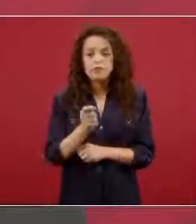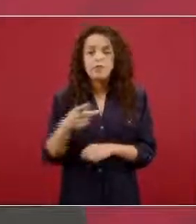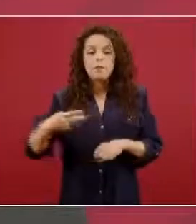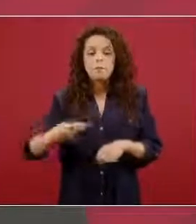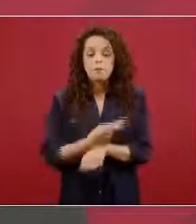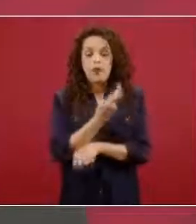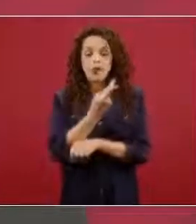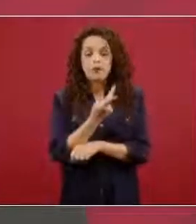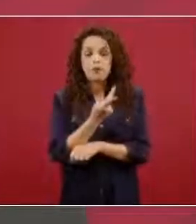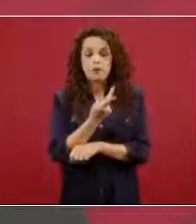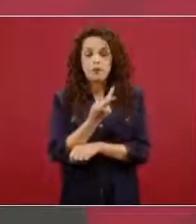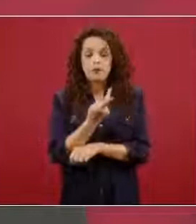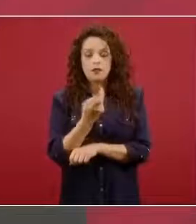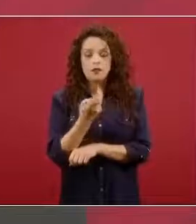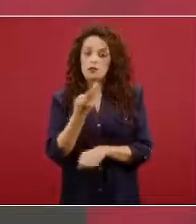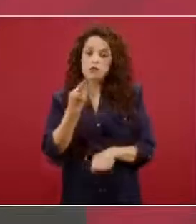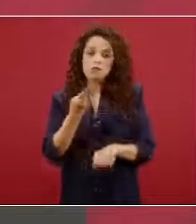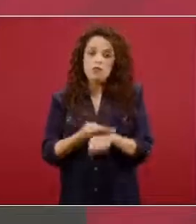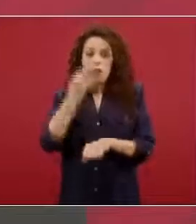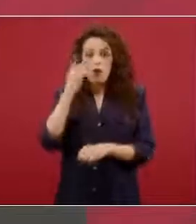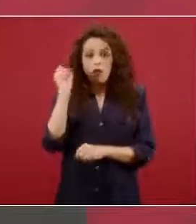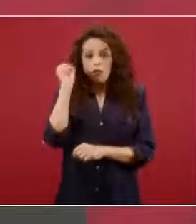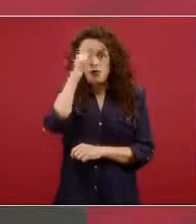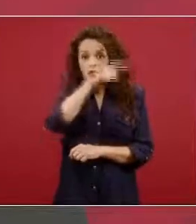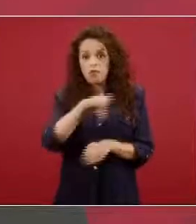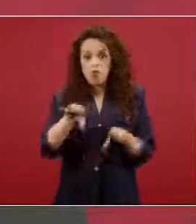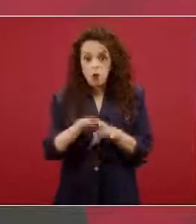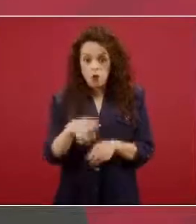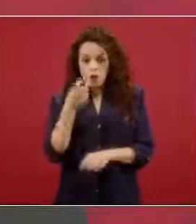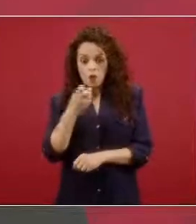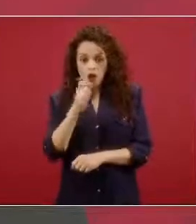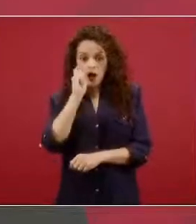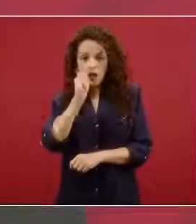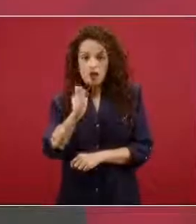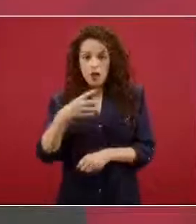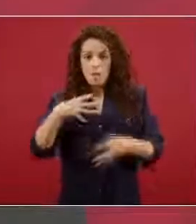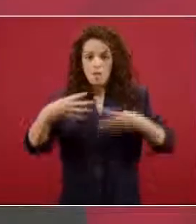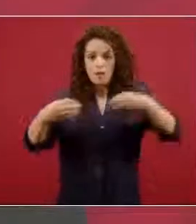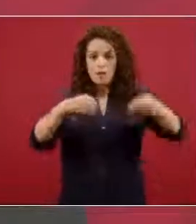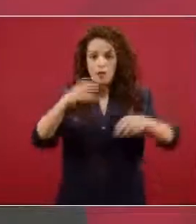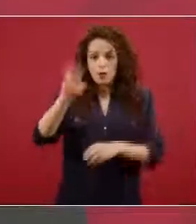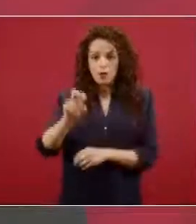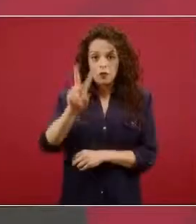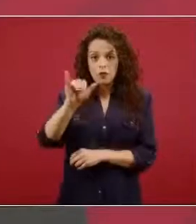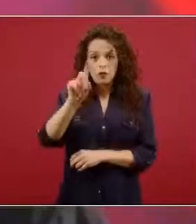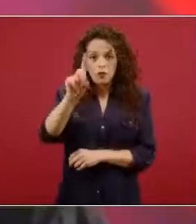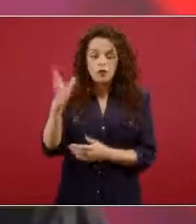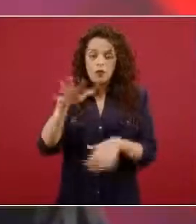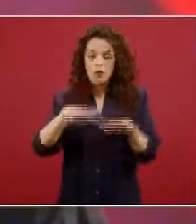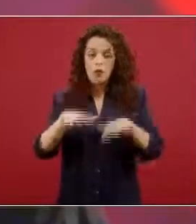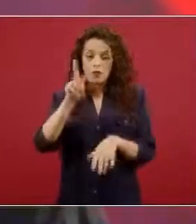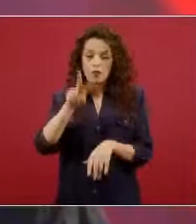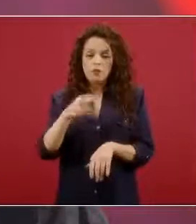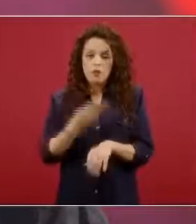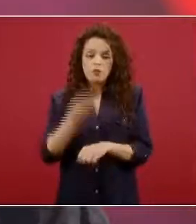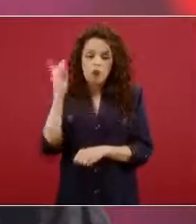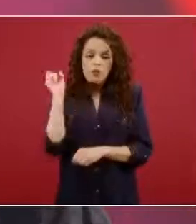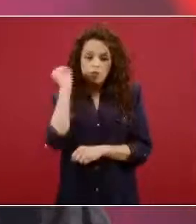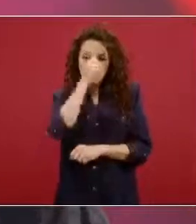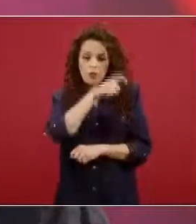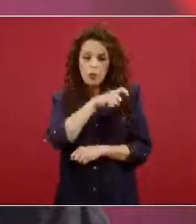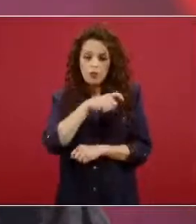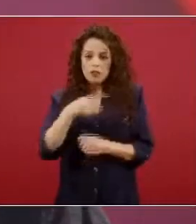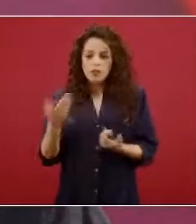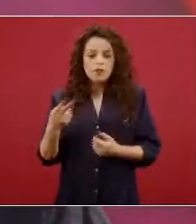en un fenómeno tan complejo como la pandemia de COVID, a veces se vuelve difícil. Lo que